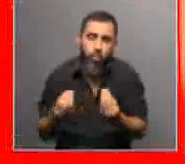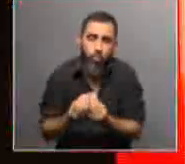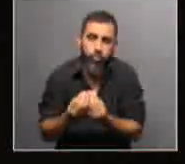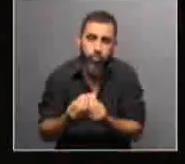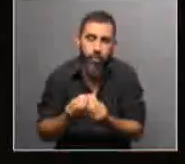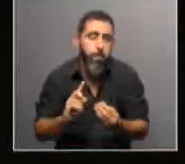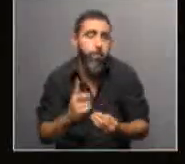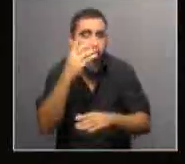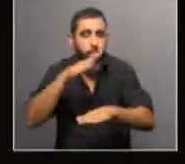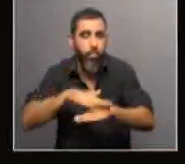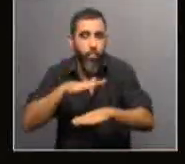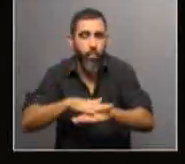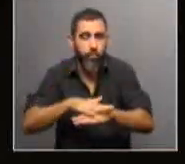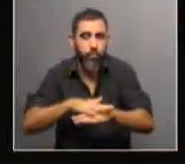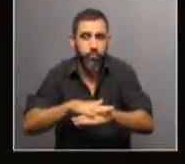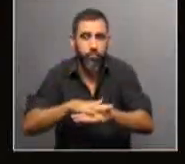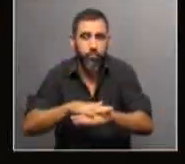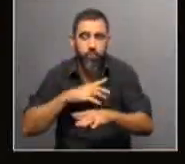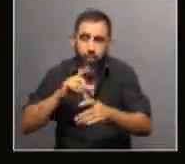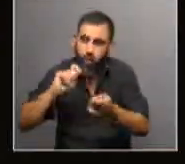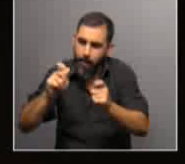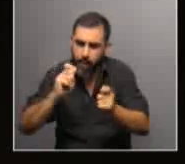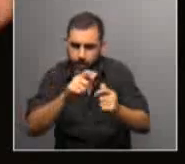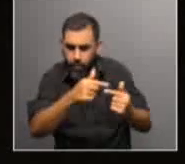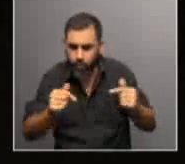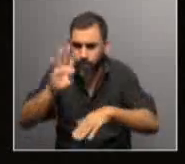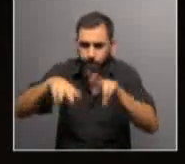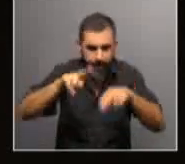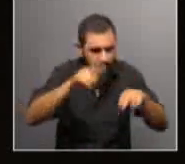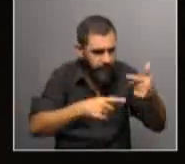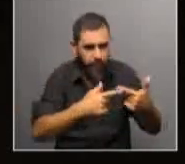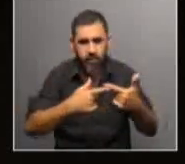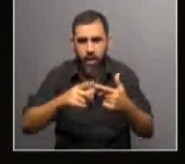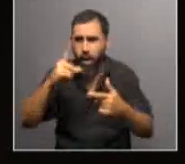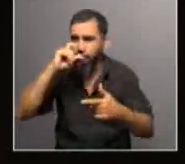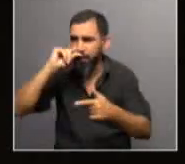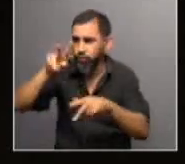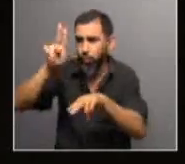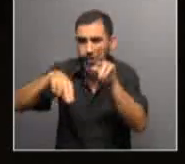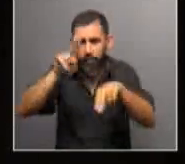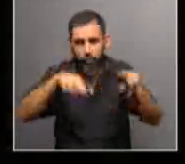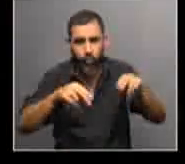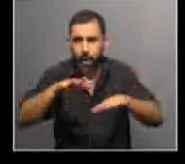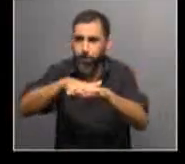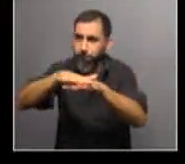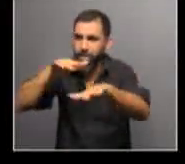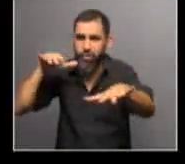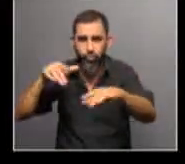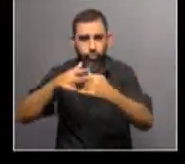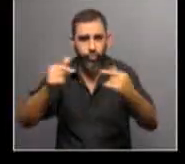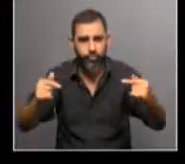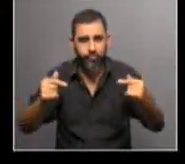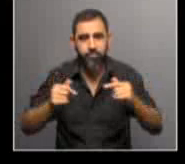principio. Ella mira mi casa y mira, vamos a cambiar este, vamos a pintar la casa amarillo. Más brillo, vamos a poner ese.